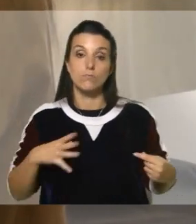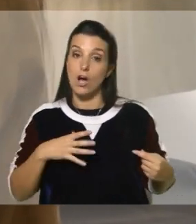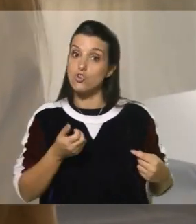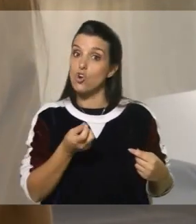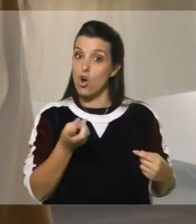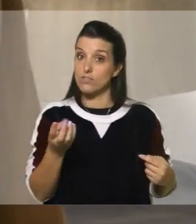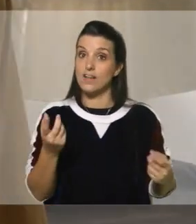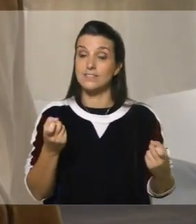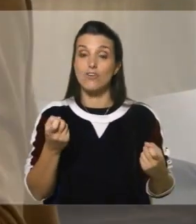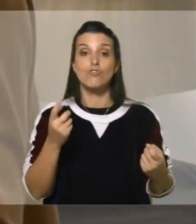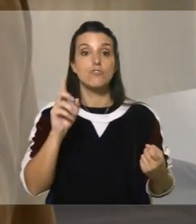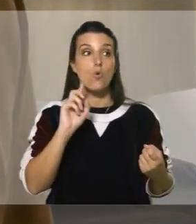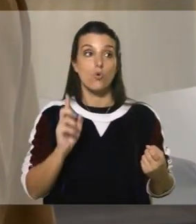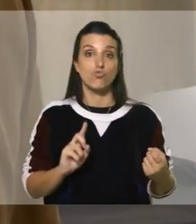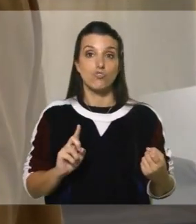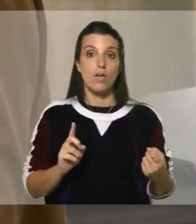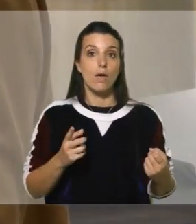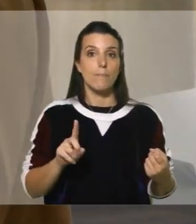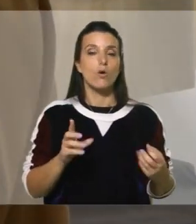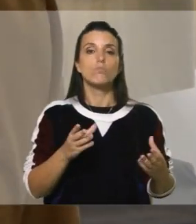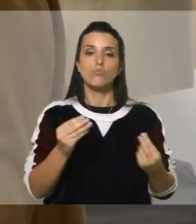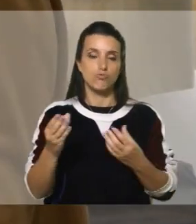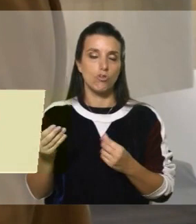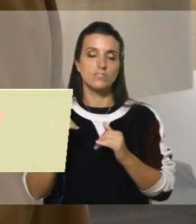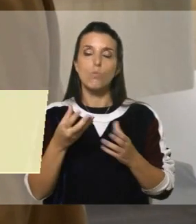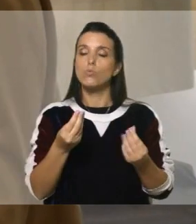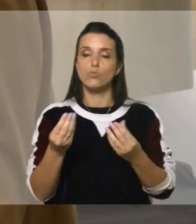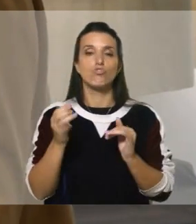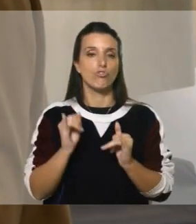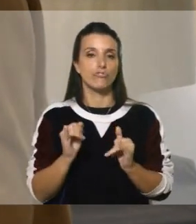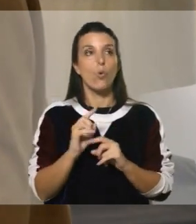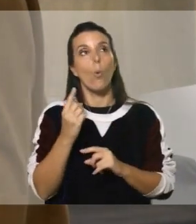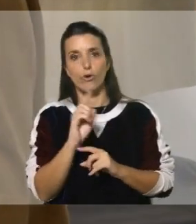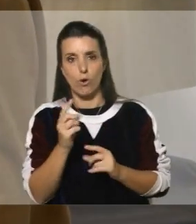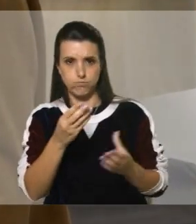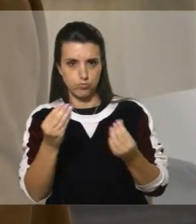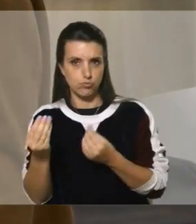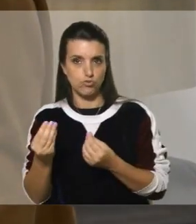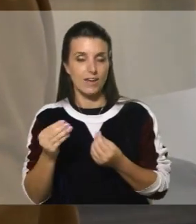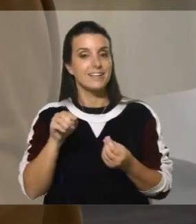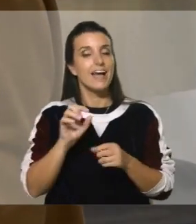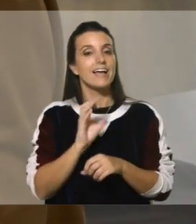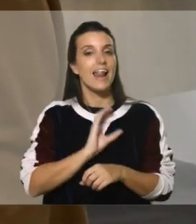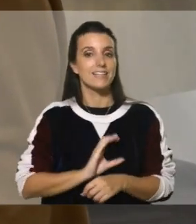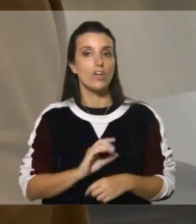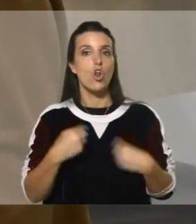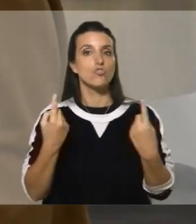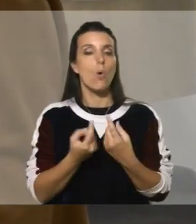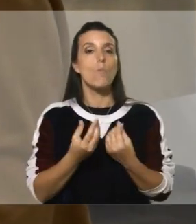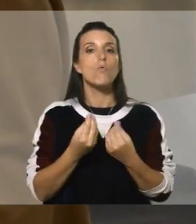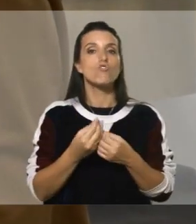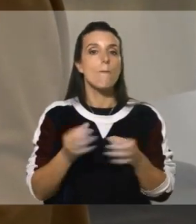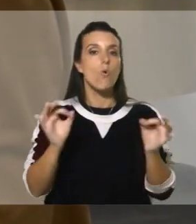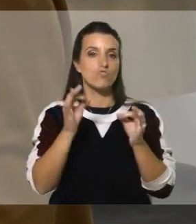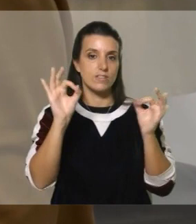contarlo no no yo no muchos suelen ser muchos Eso es parte de las características de percusiones que nosotros tocamos muchos